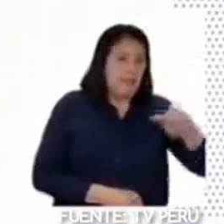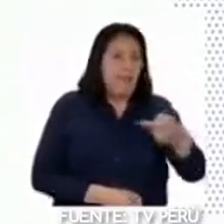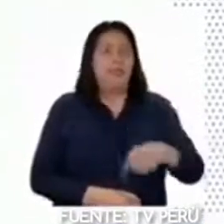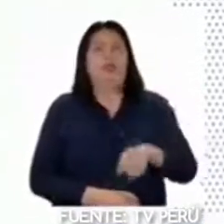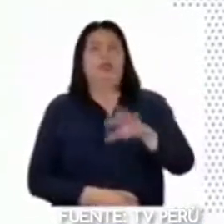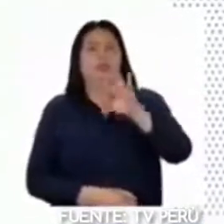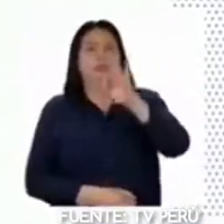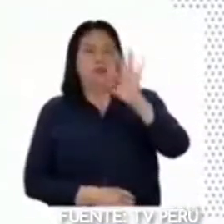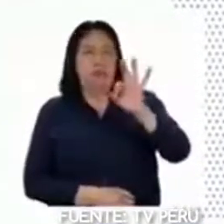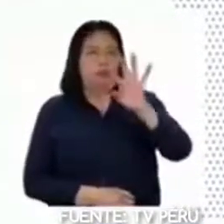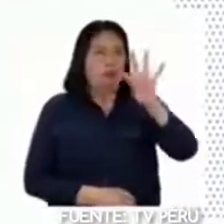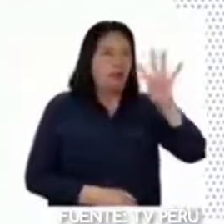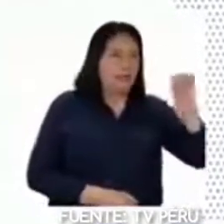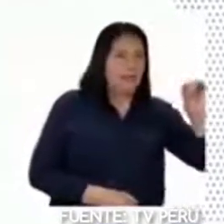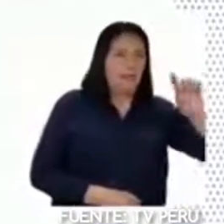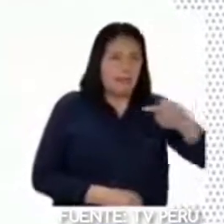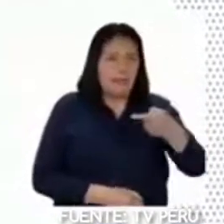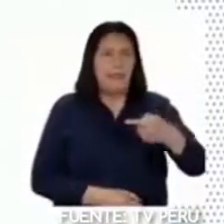930.000,